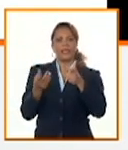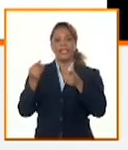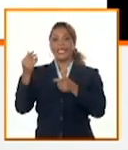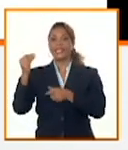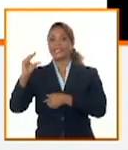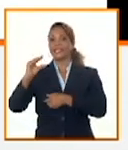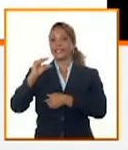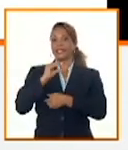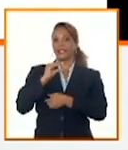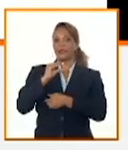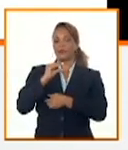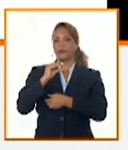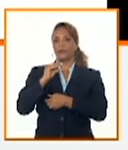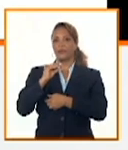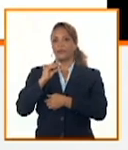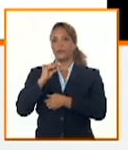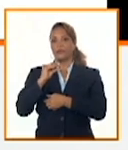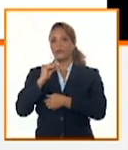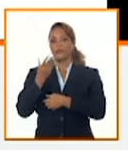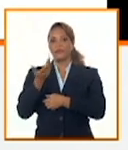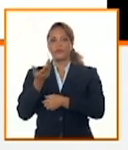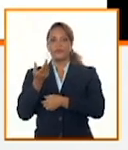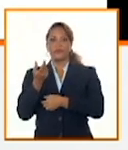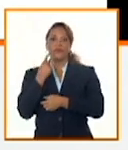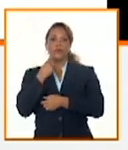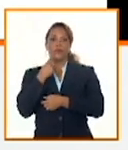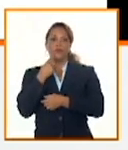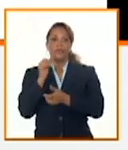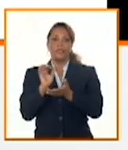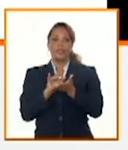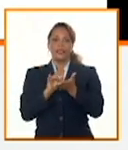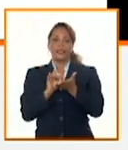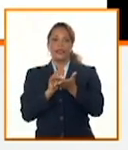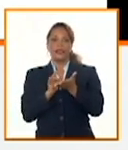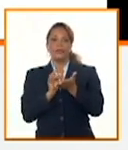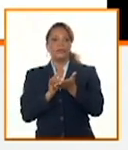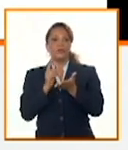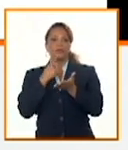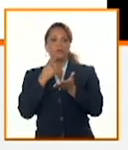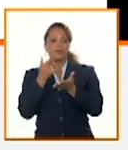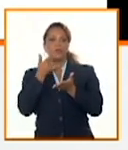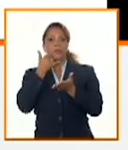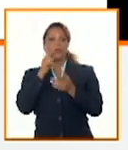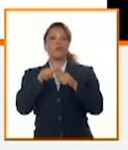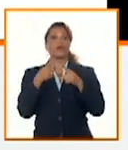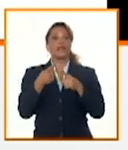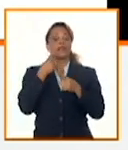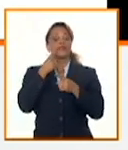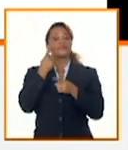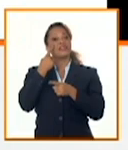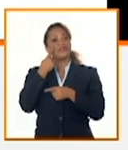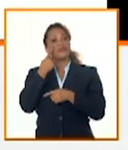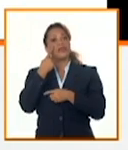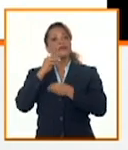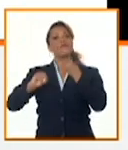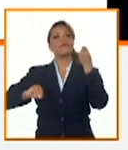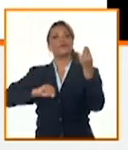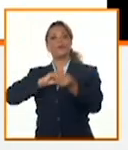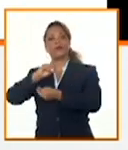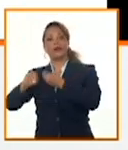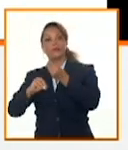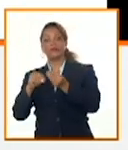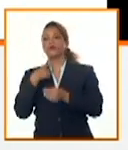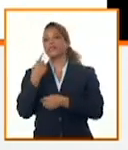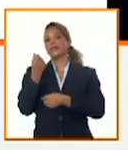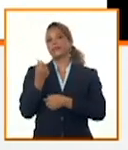no crece las operaciones bancalizadas Por qué Porque ya empieza a ver el rechazo Necesito el efectivo